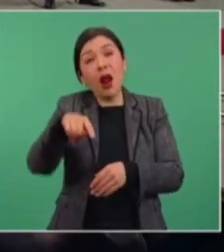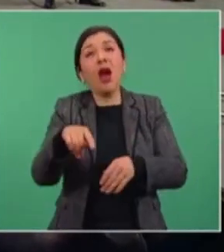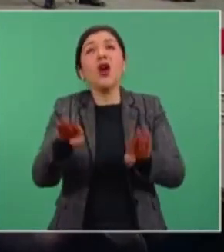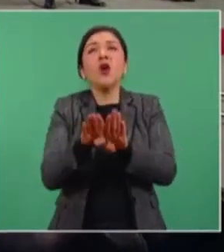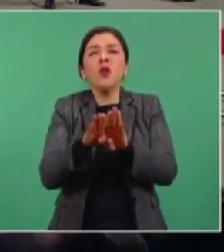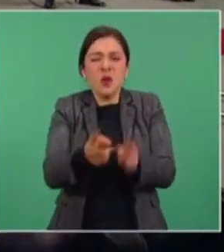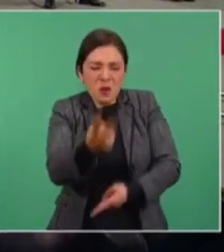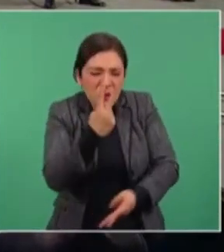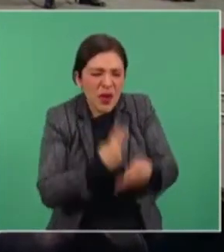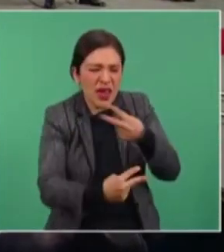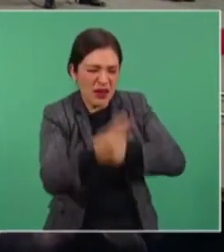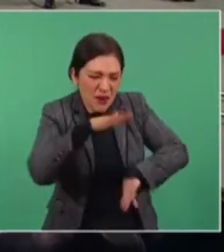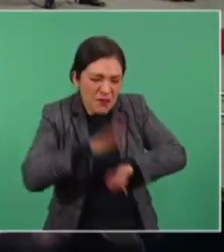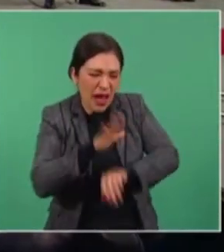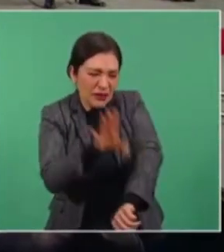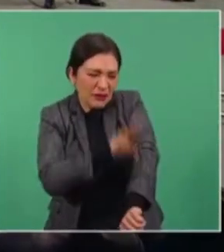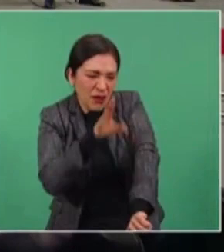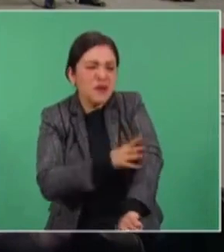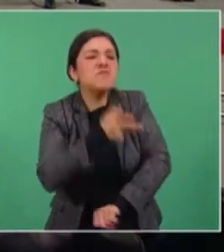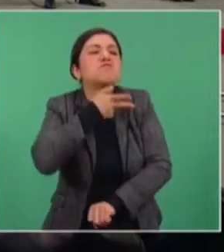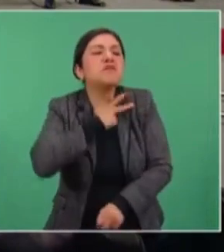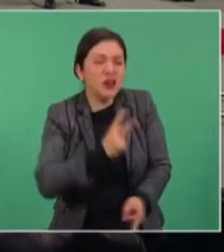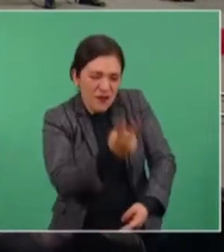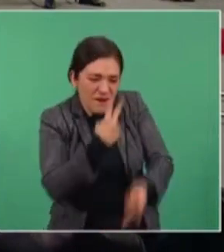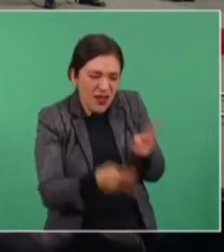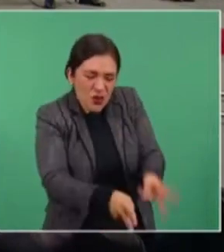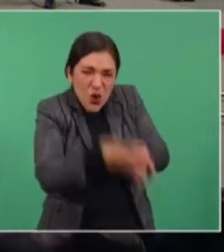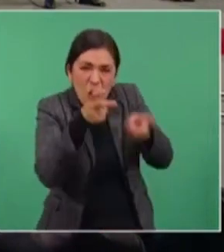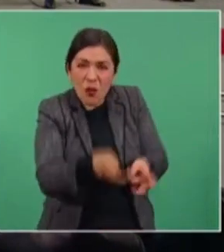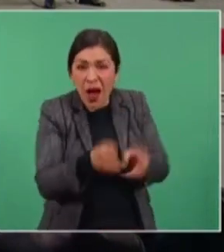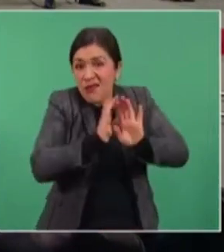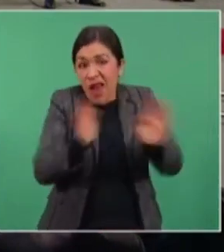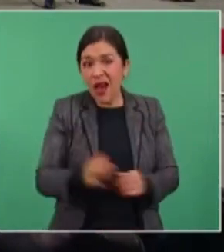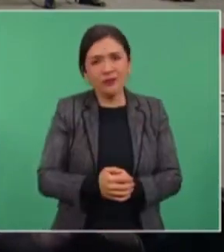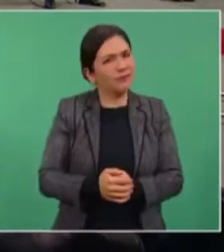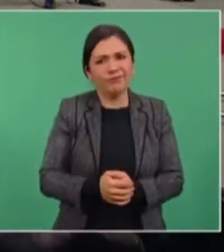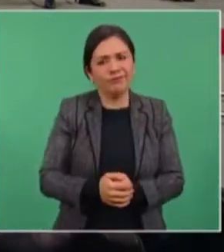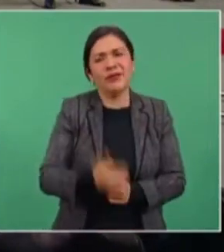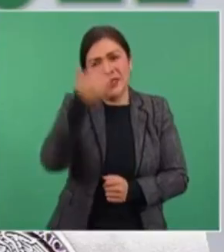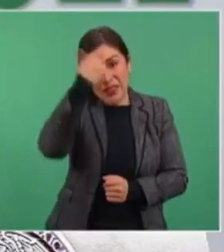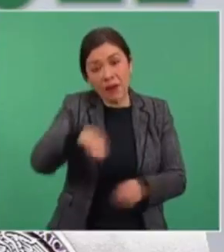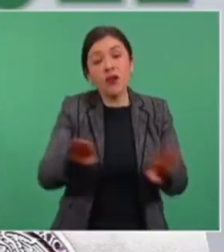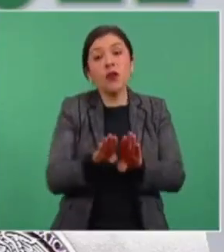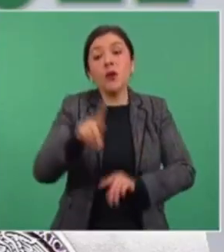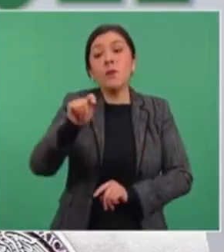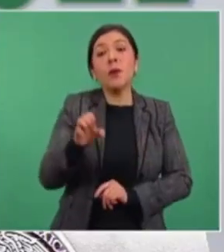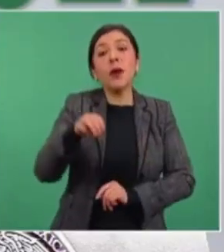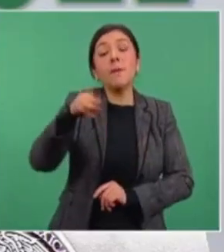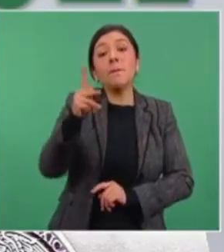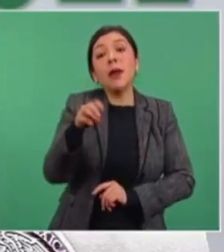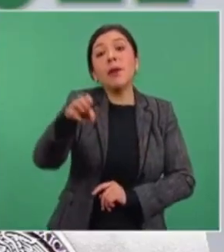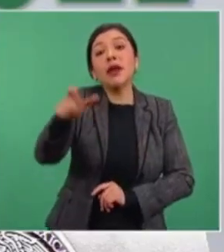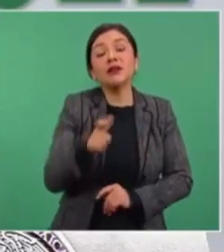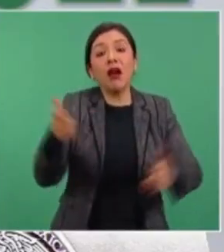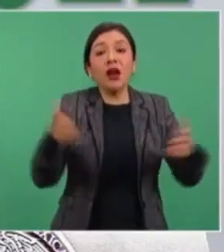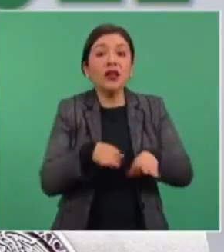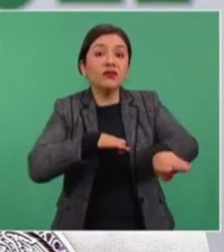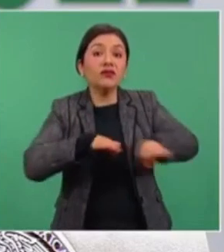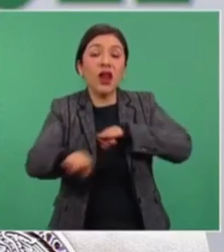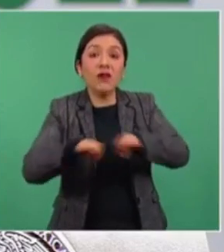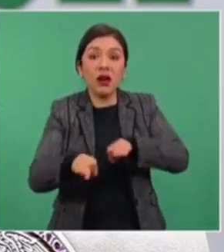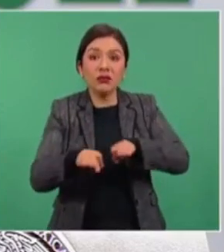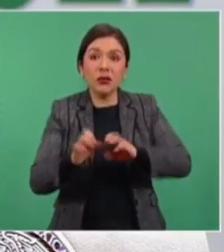y producir los energéticos que la nación requiere, sino que se hacía desde Petróleos Mexicanos.